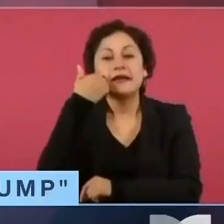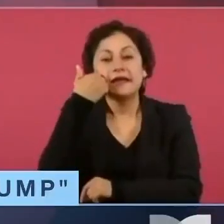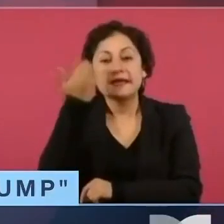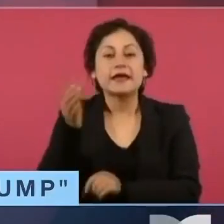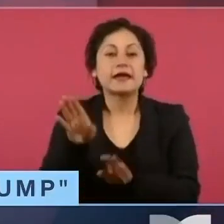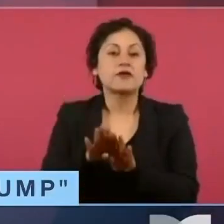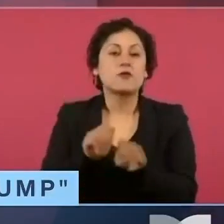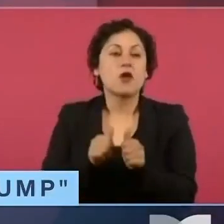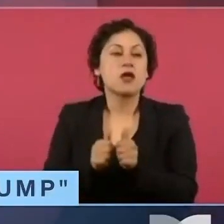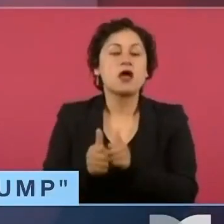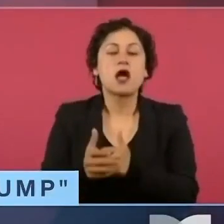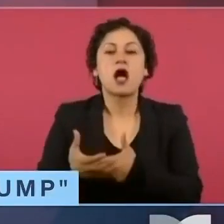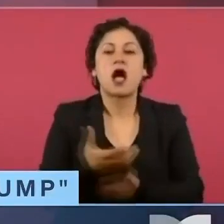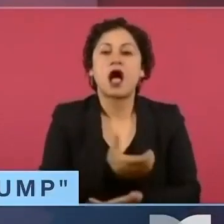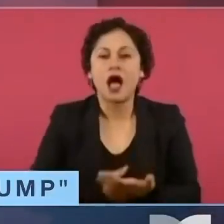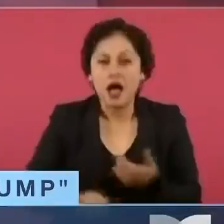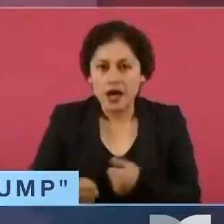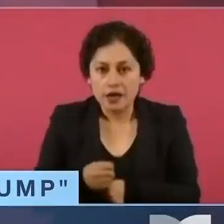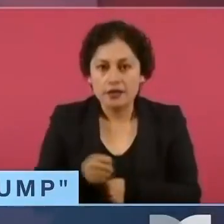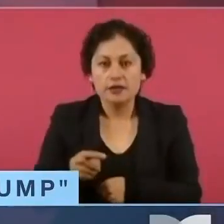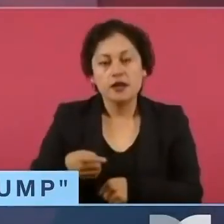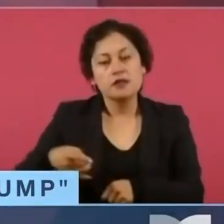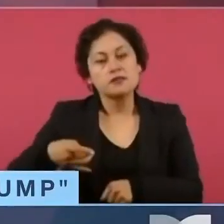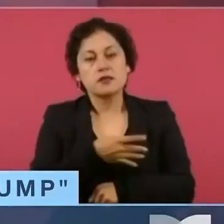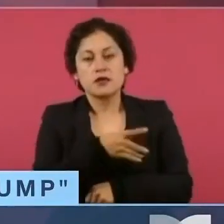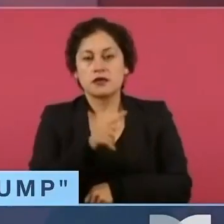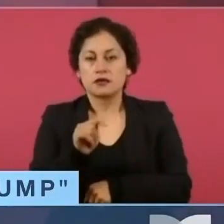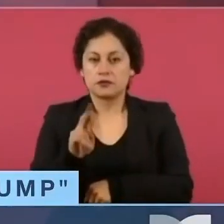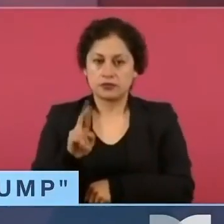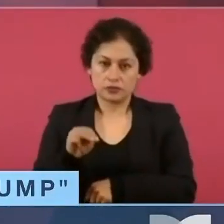derecha a Trump.